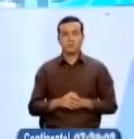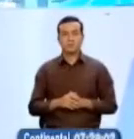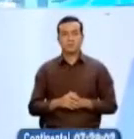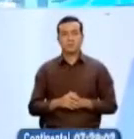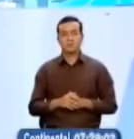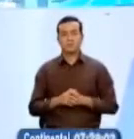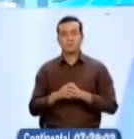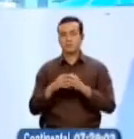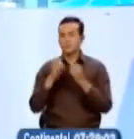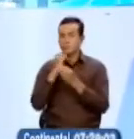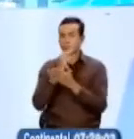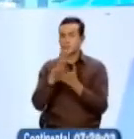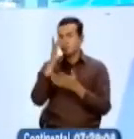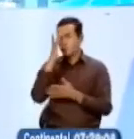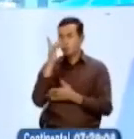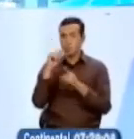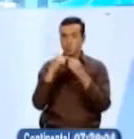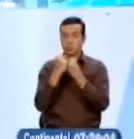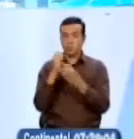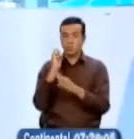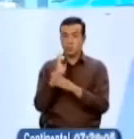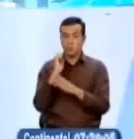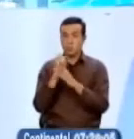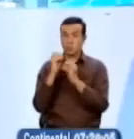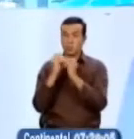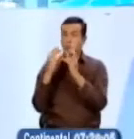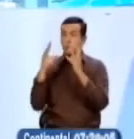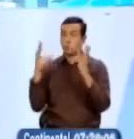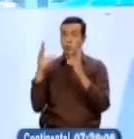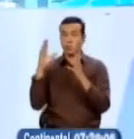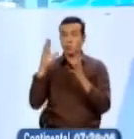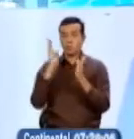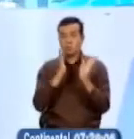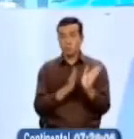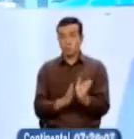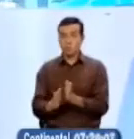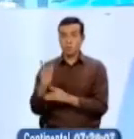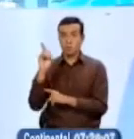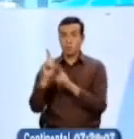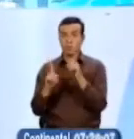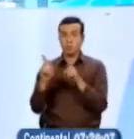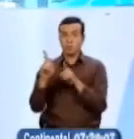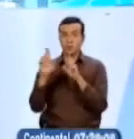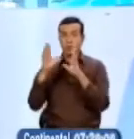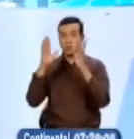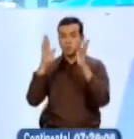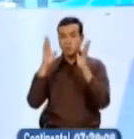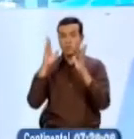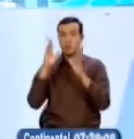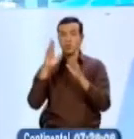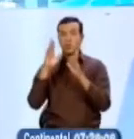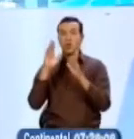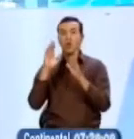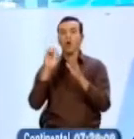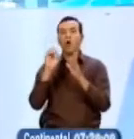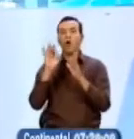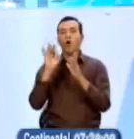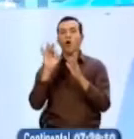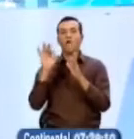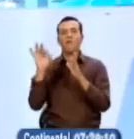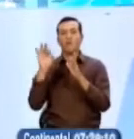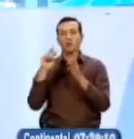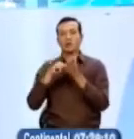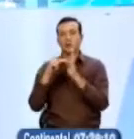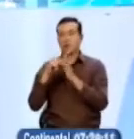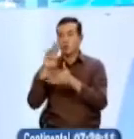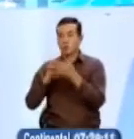digo esto porque los grupos nacionales son tanto los que están en la programación como aquellos que están en el 'festival off' es decir aquellos que